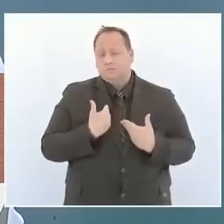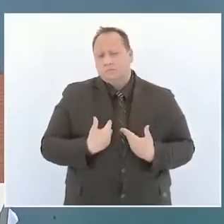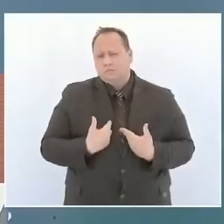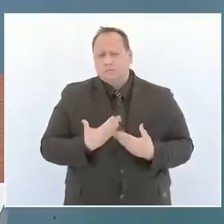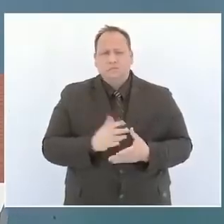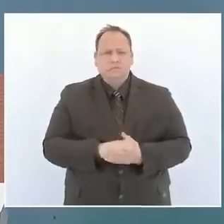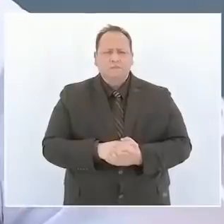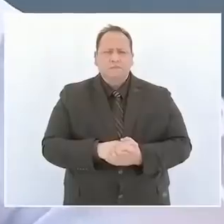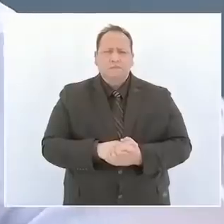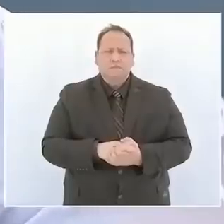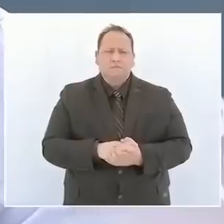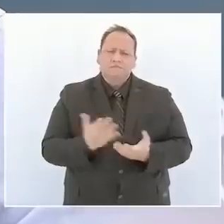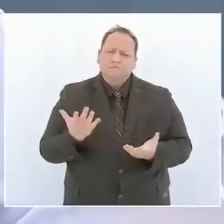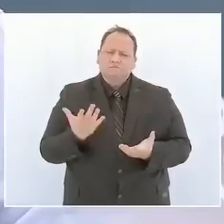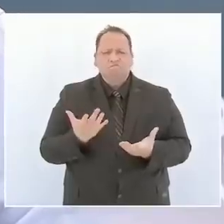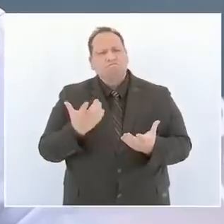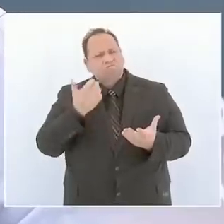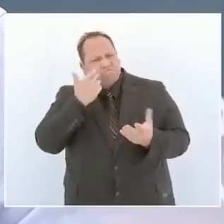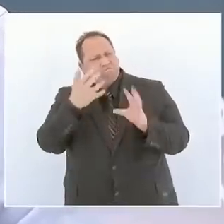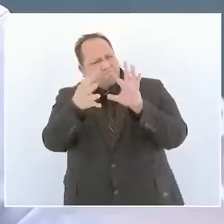quiero